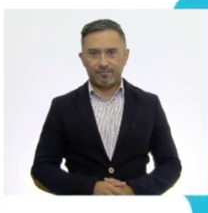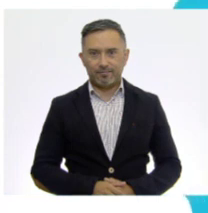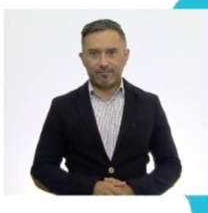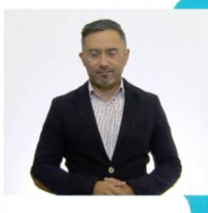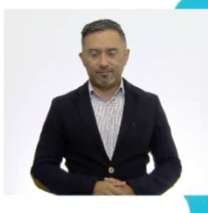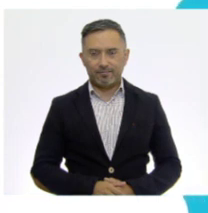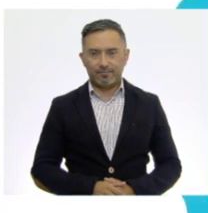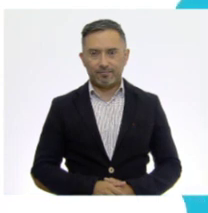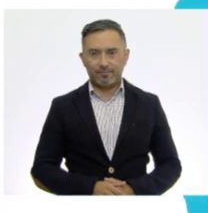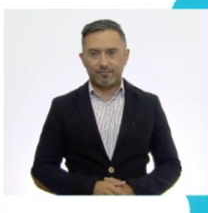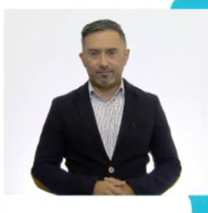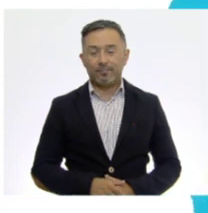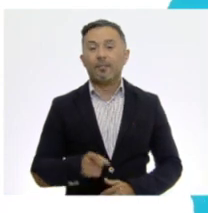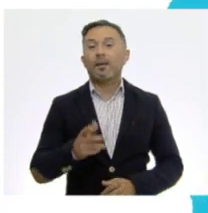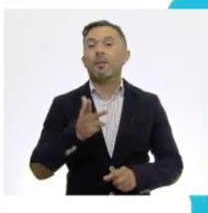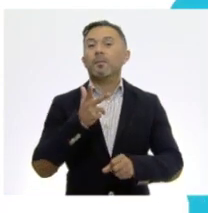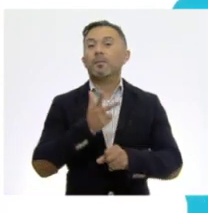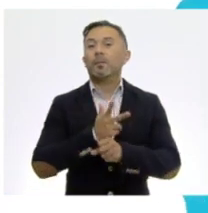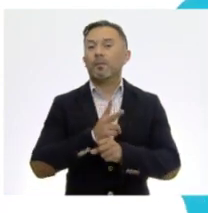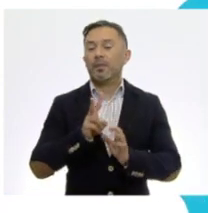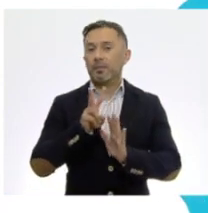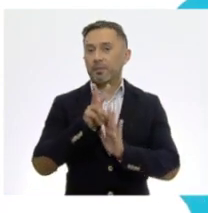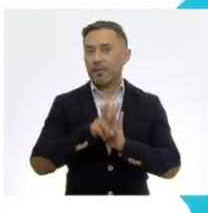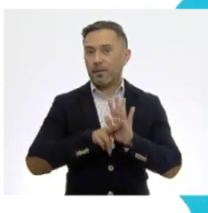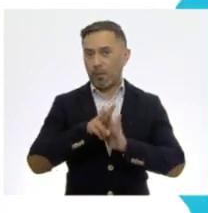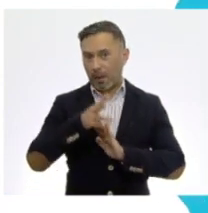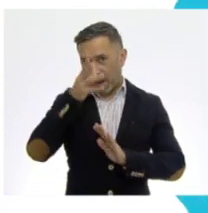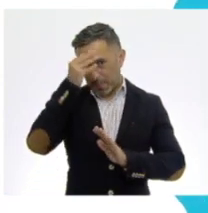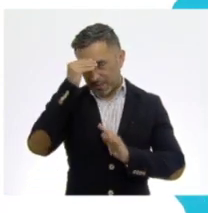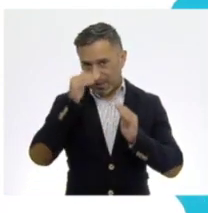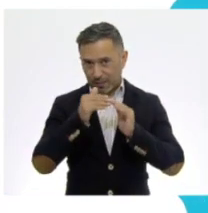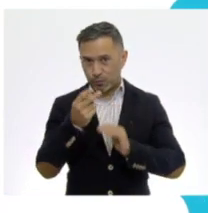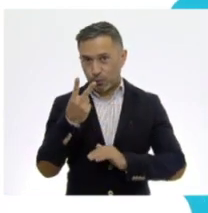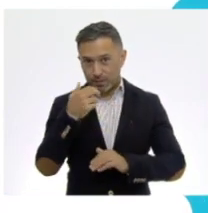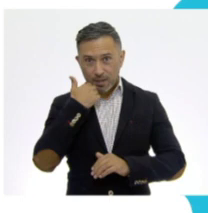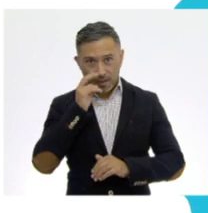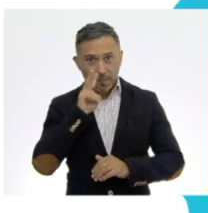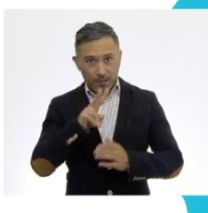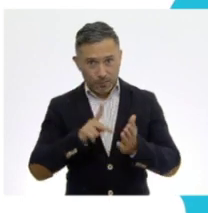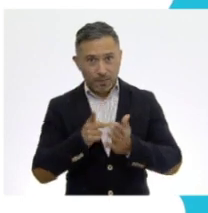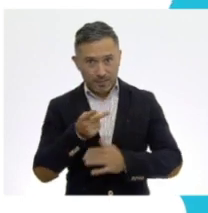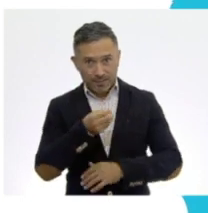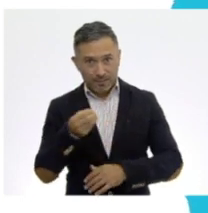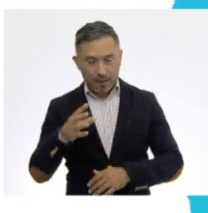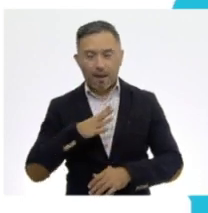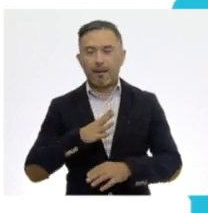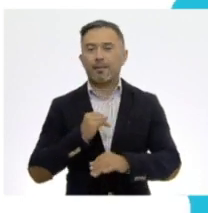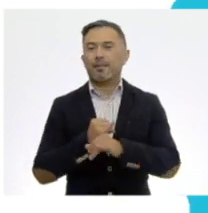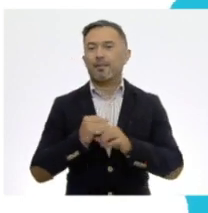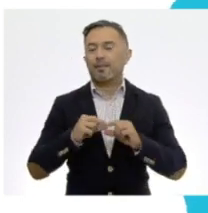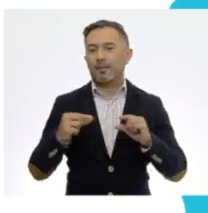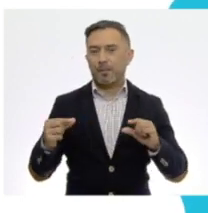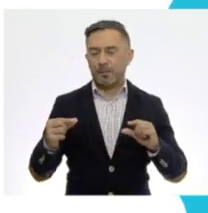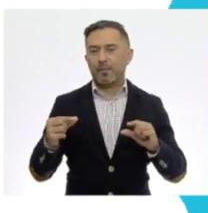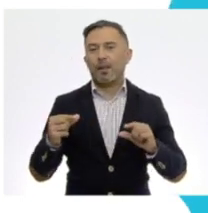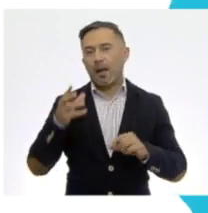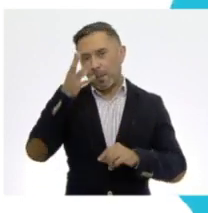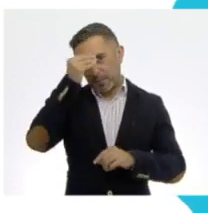Si quieres volver a ver los programas de Aprende en Casa 2, los puedes encontrar en la siguiente liga: